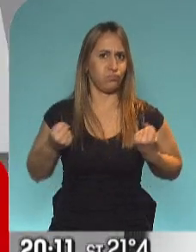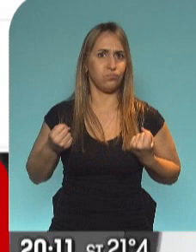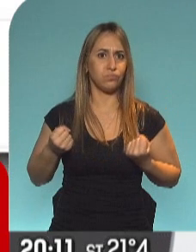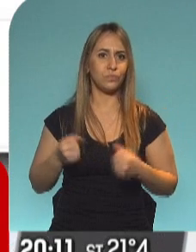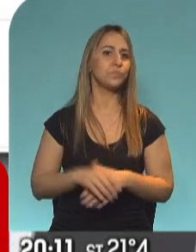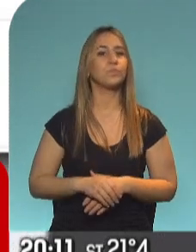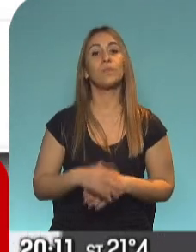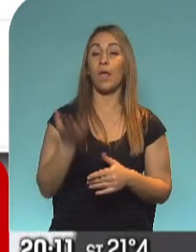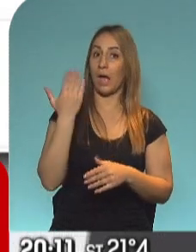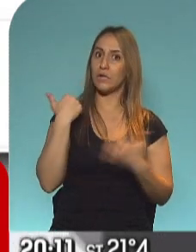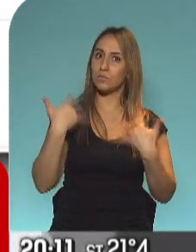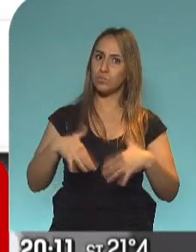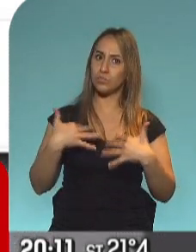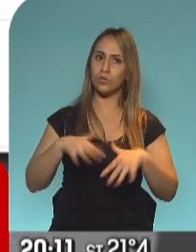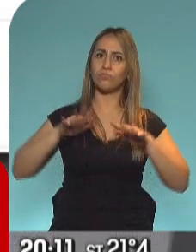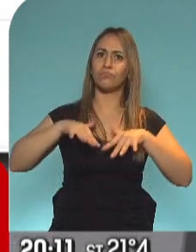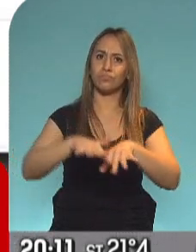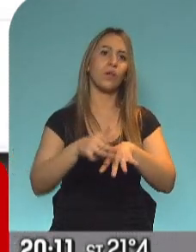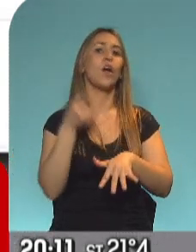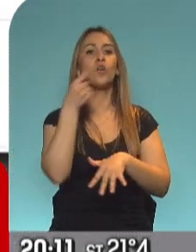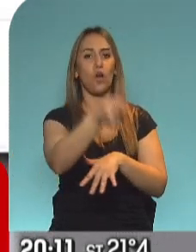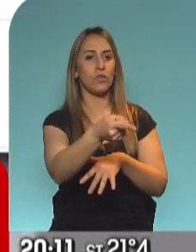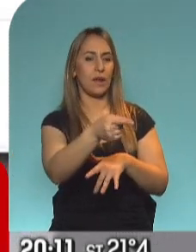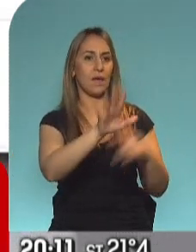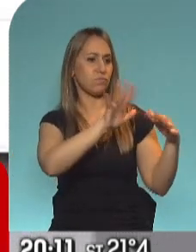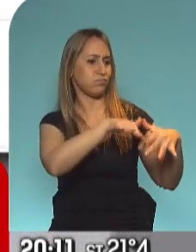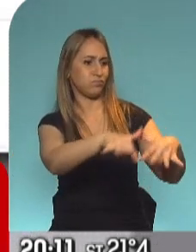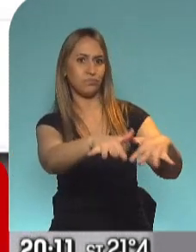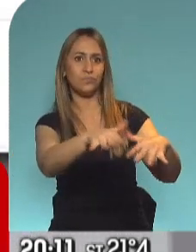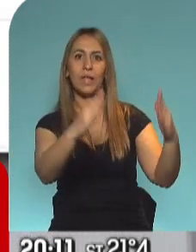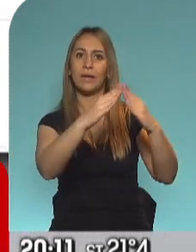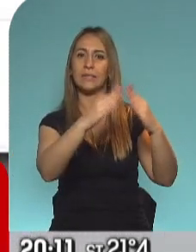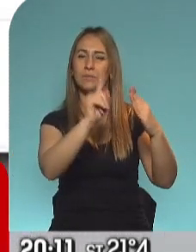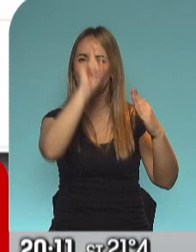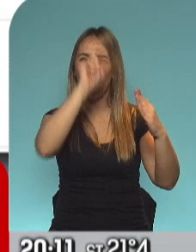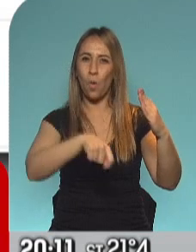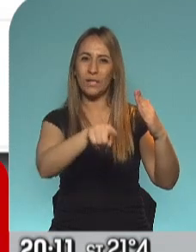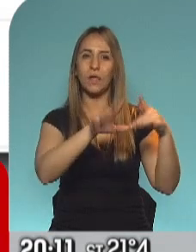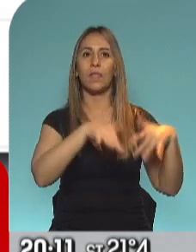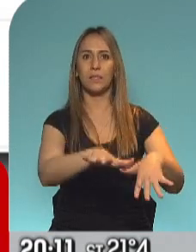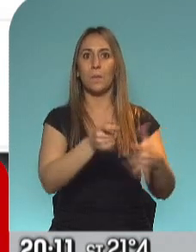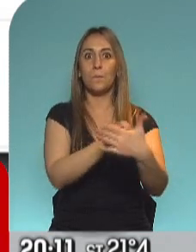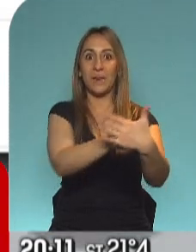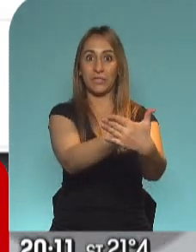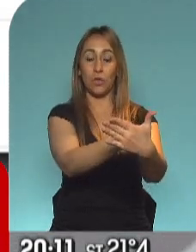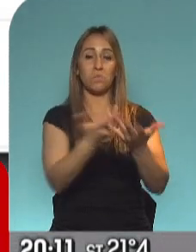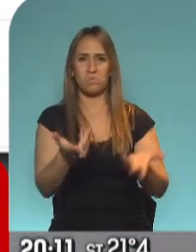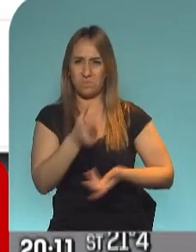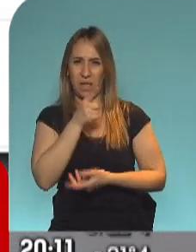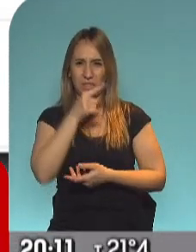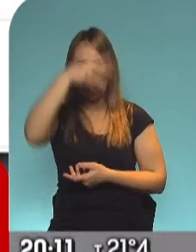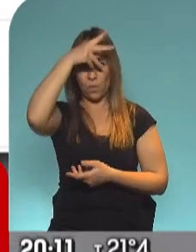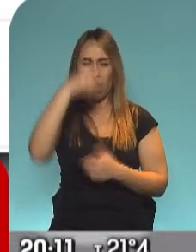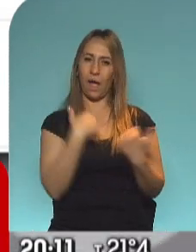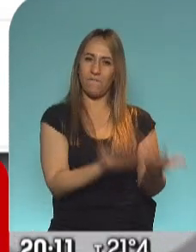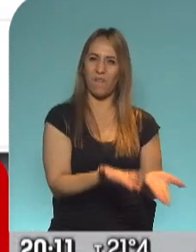en contra de Néstor de lo sucedido en la casa de Lorenzetti, en este escrache. Bueno, Patricia Bullrich parece estar hasta a favor y de hecho se sabe que